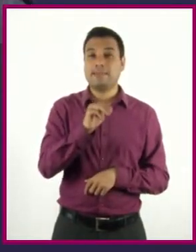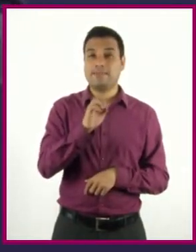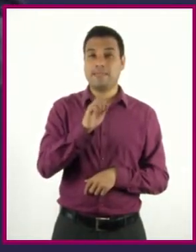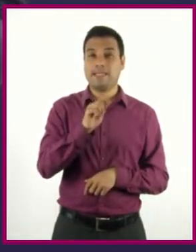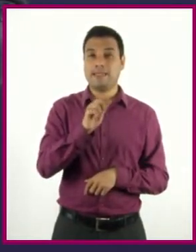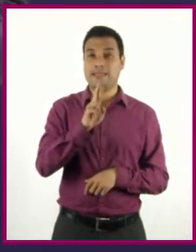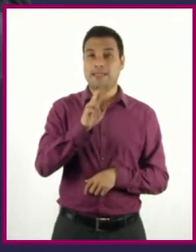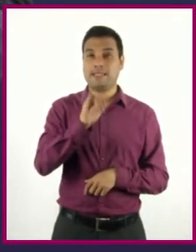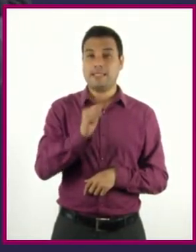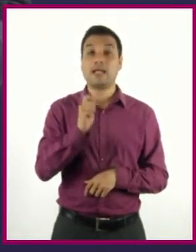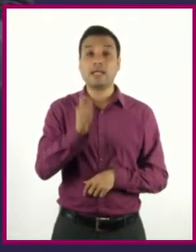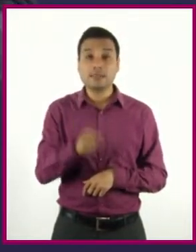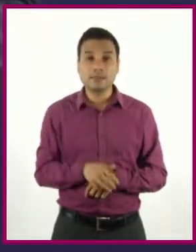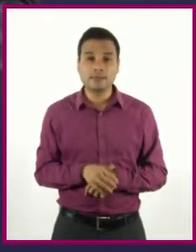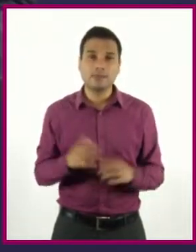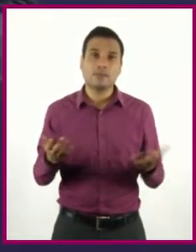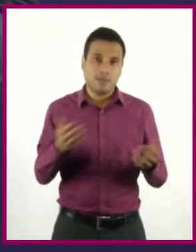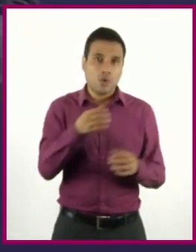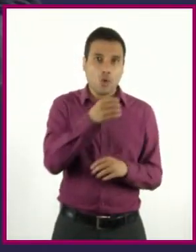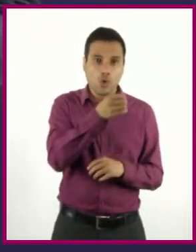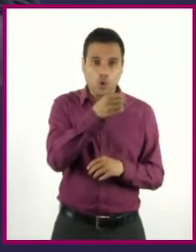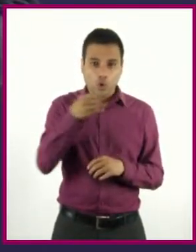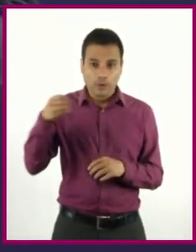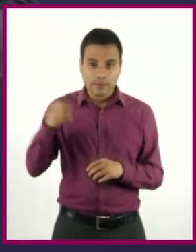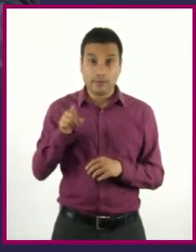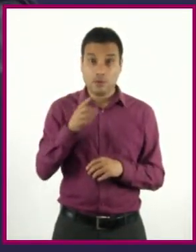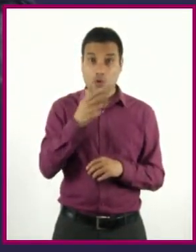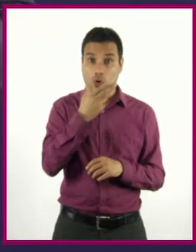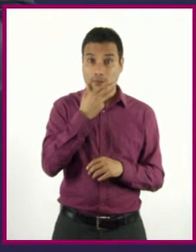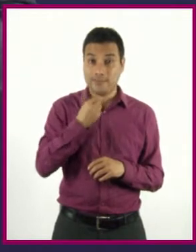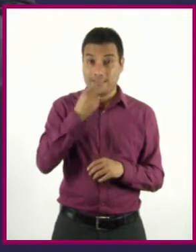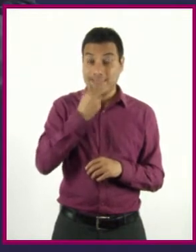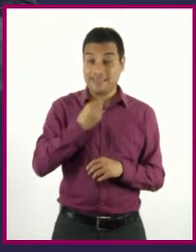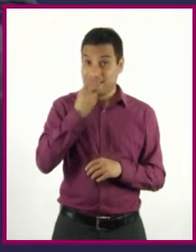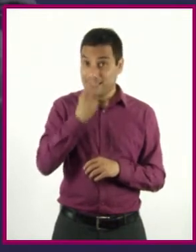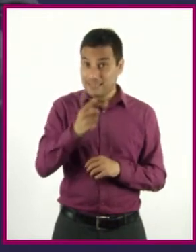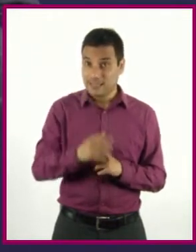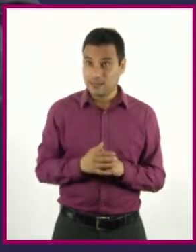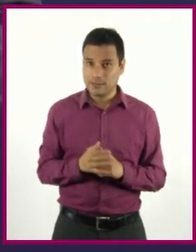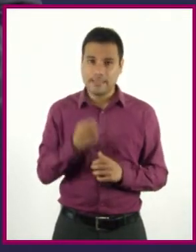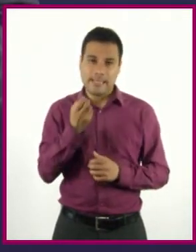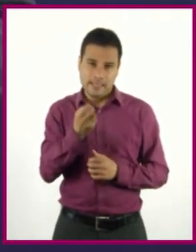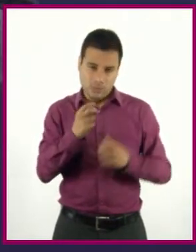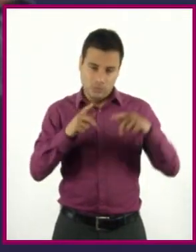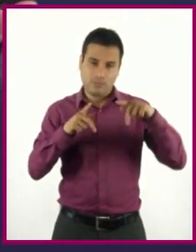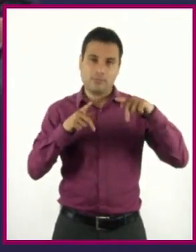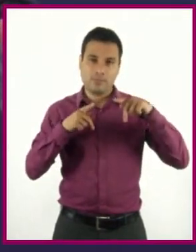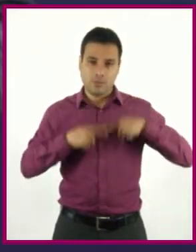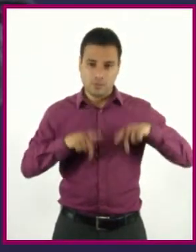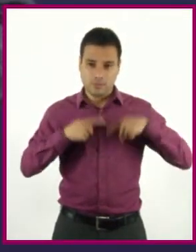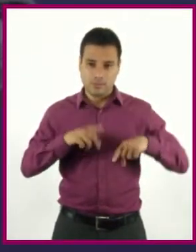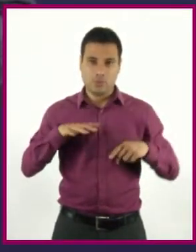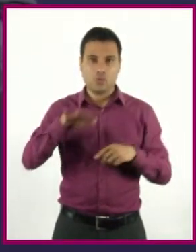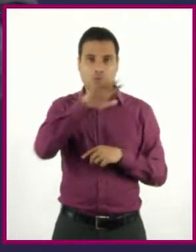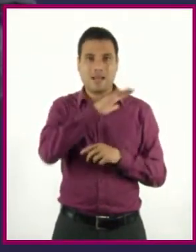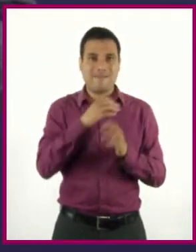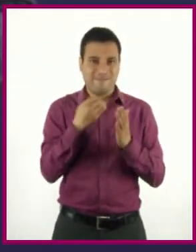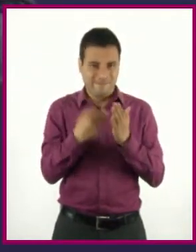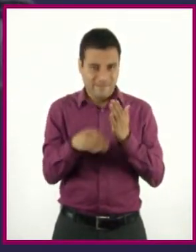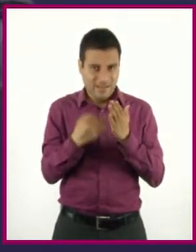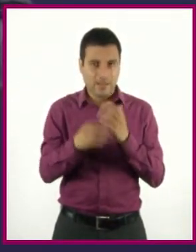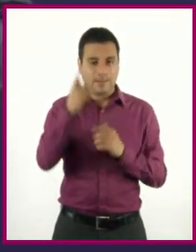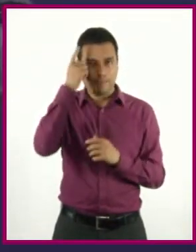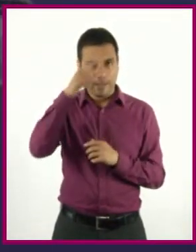como armonía, la cual, a criterio del doctor, hacía falta en las sociedades modernas para equilibrar los